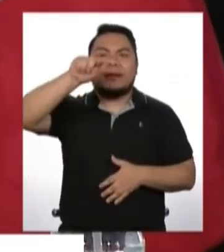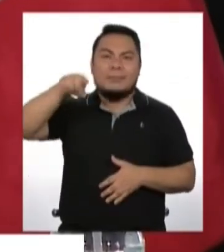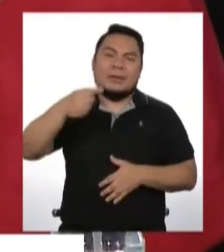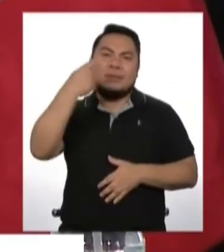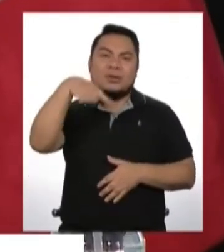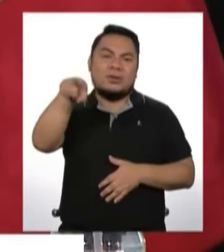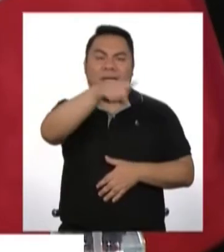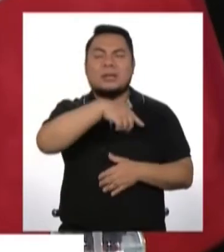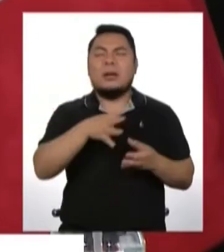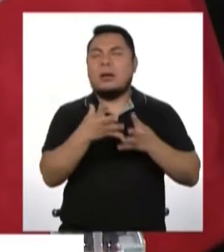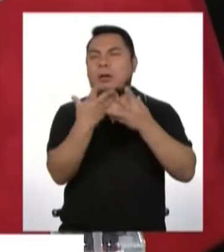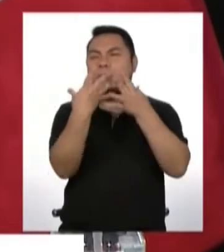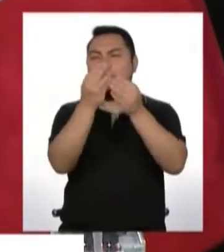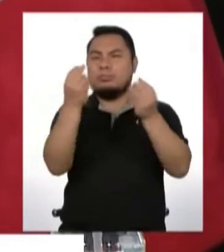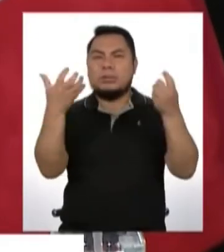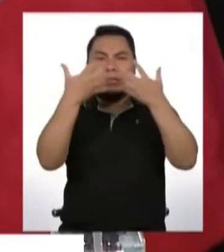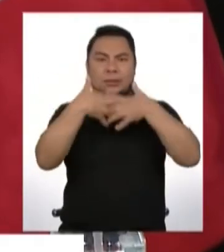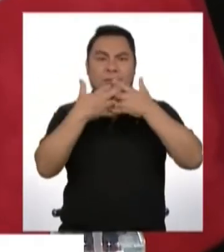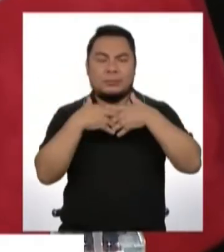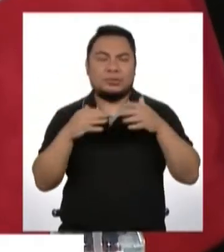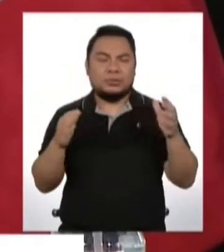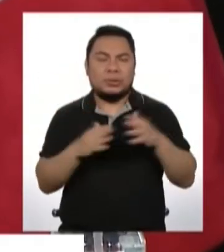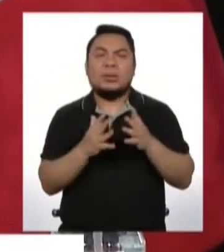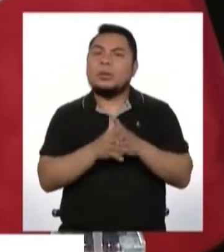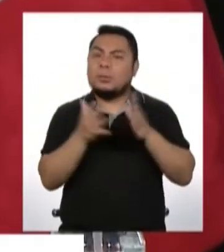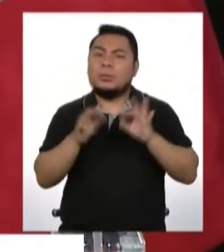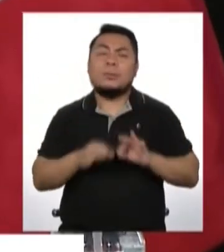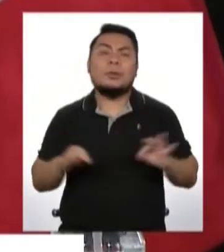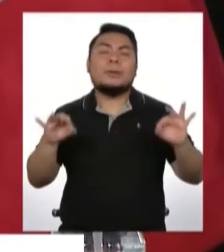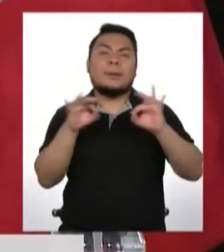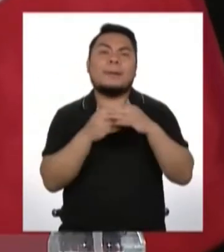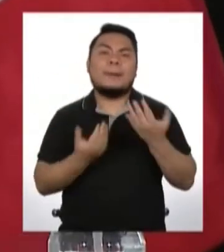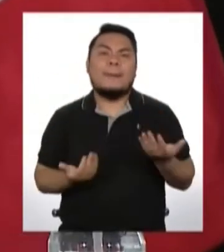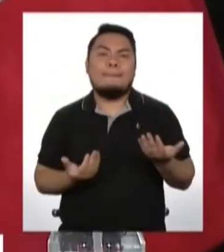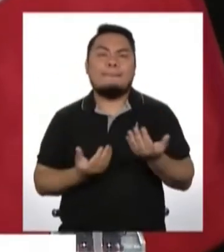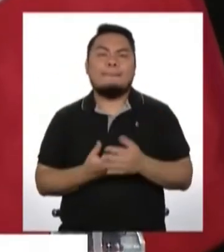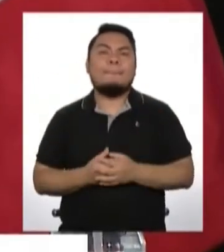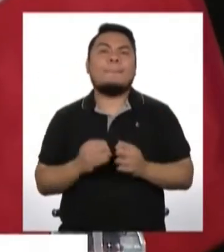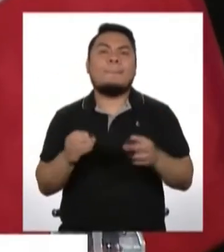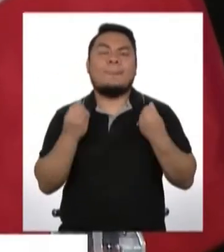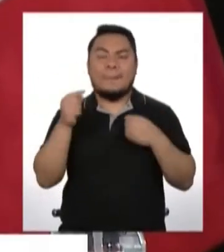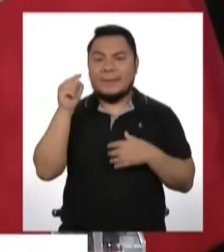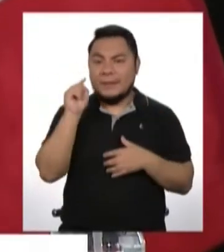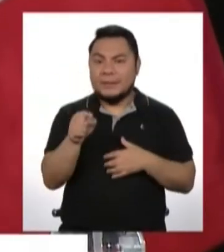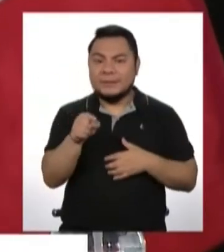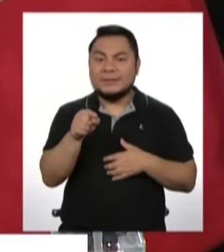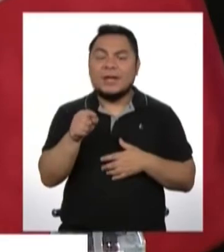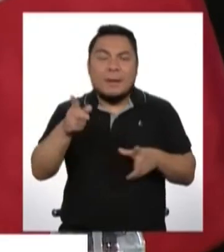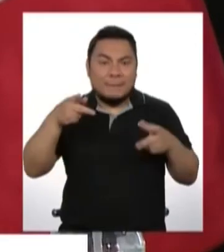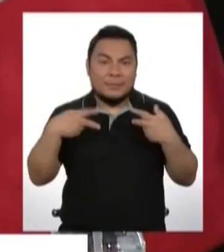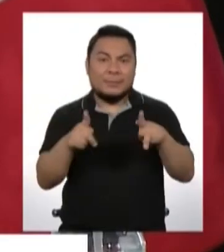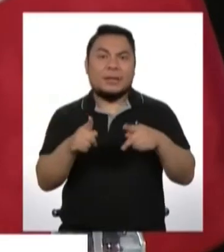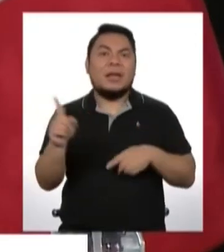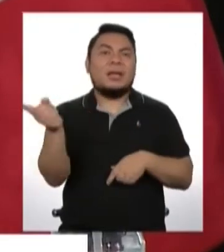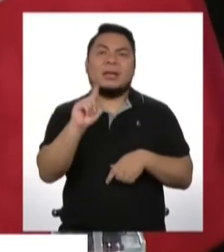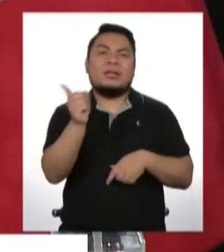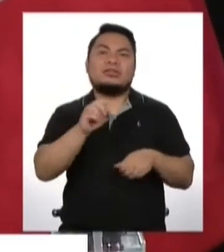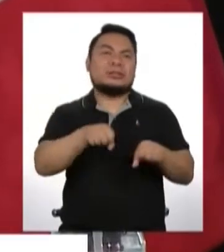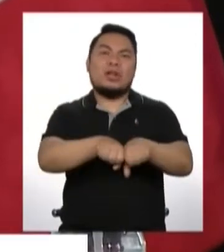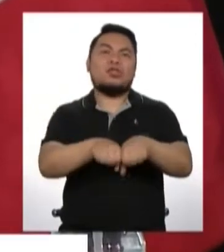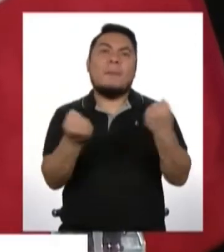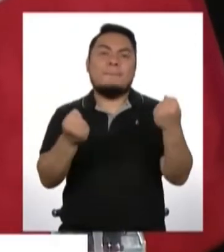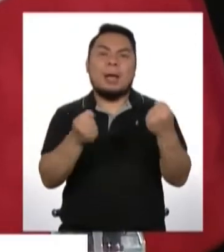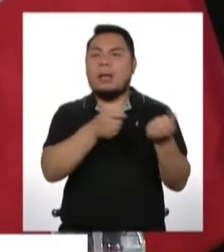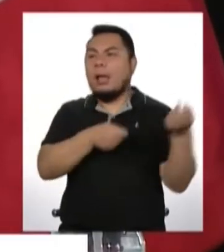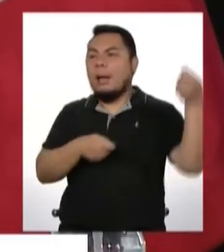esa gran cantidad de empresas. Es sumamente importante porque esto permitirá que no se rompa la cadena de